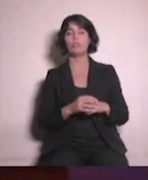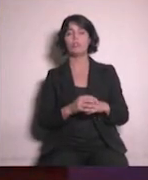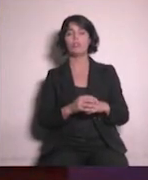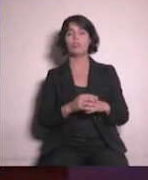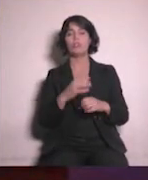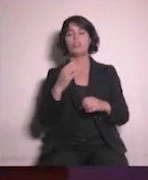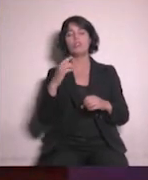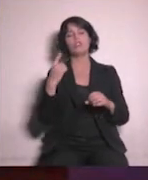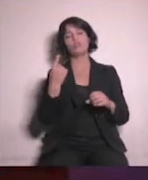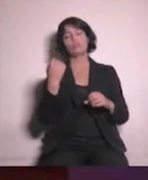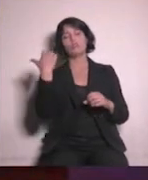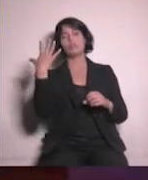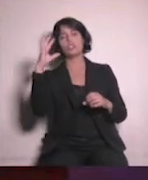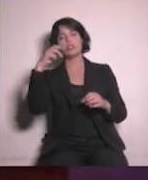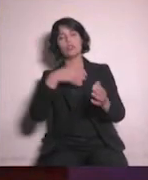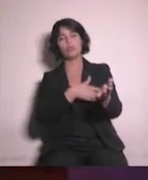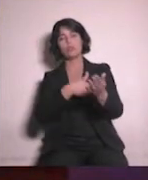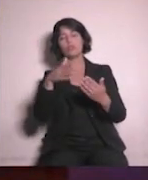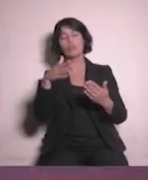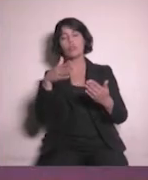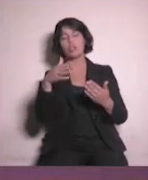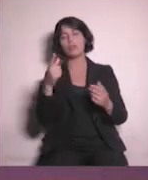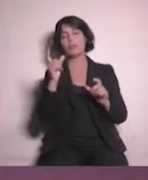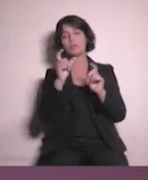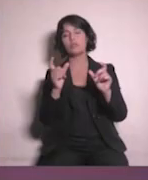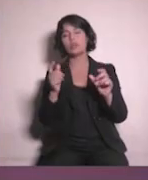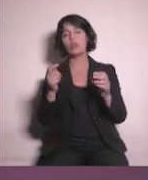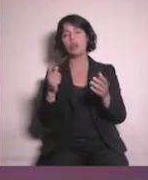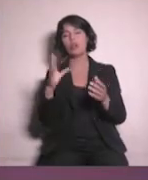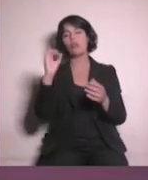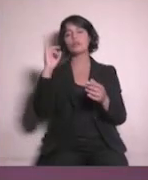y solo 5 millones están cotizando en este mes.